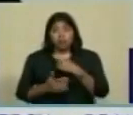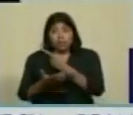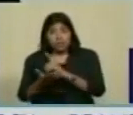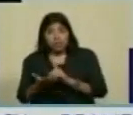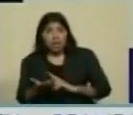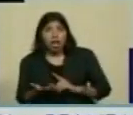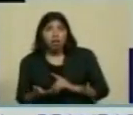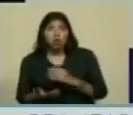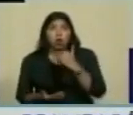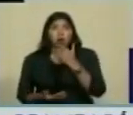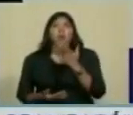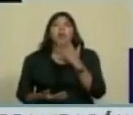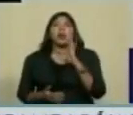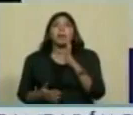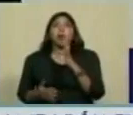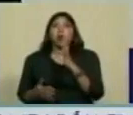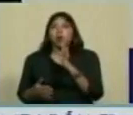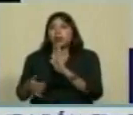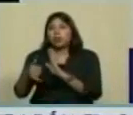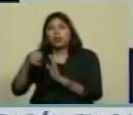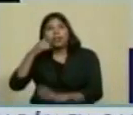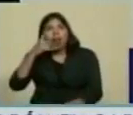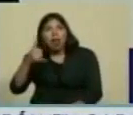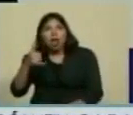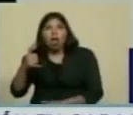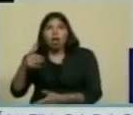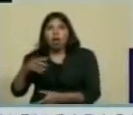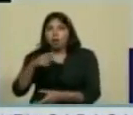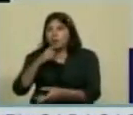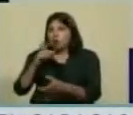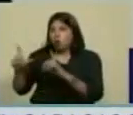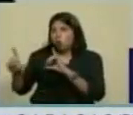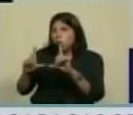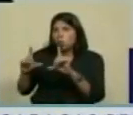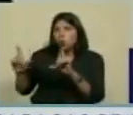diseños. Coloco un ejemplo en materia de telecomunicaciones, que veo por allá a